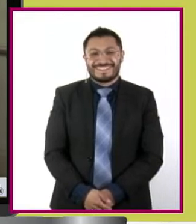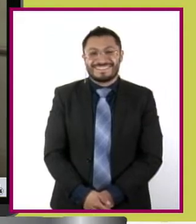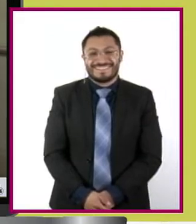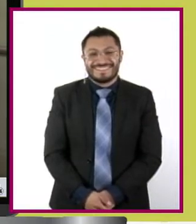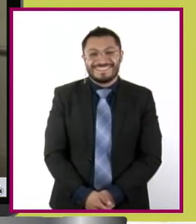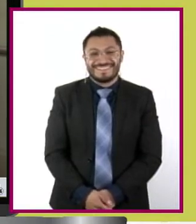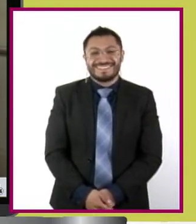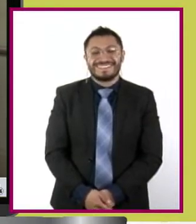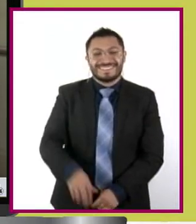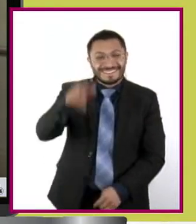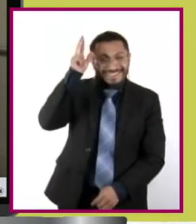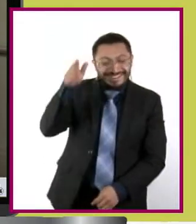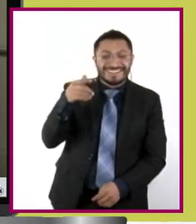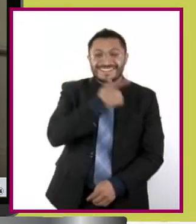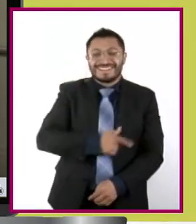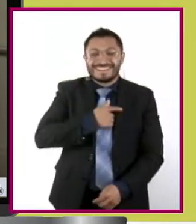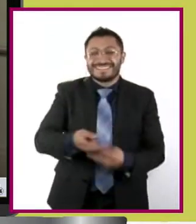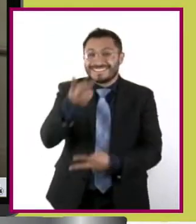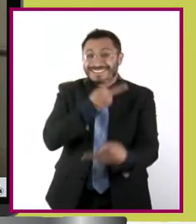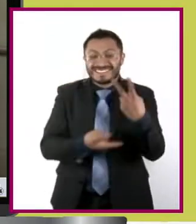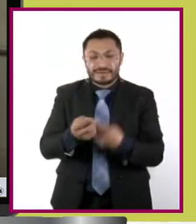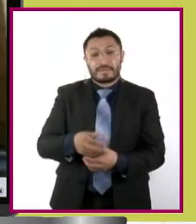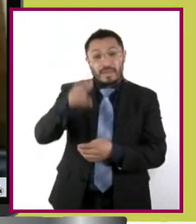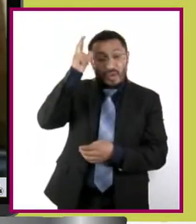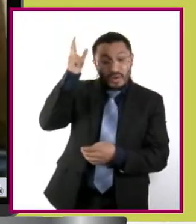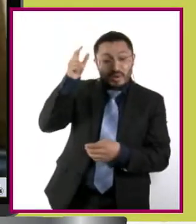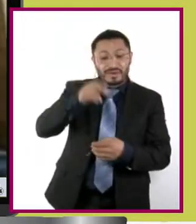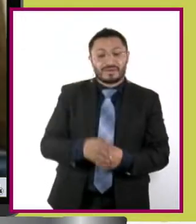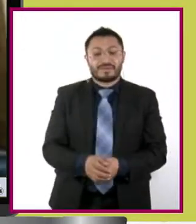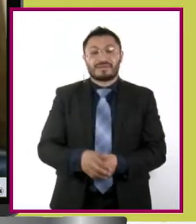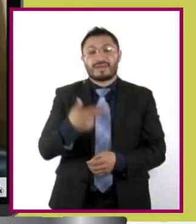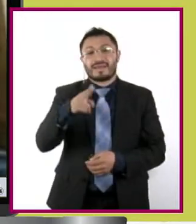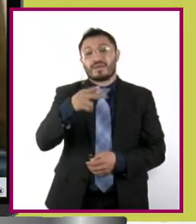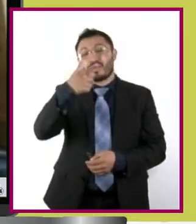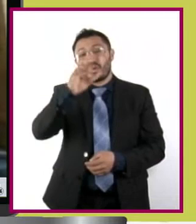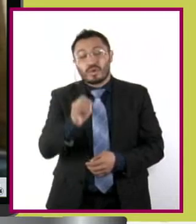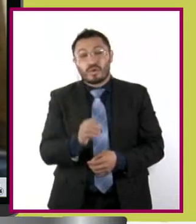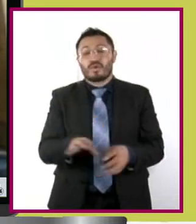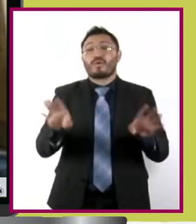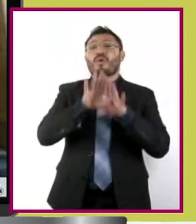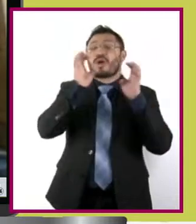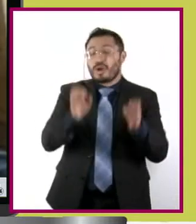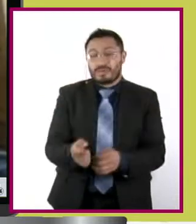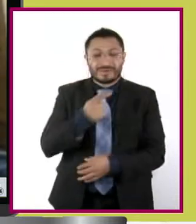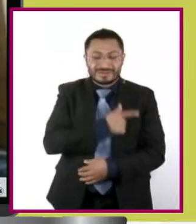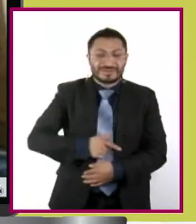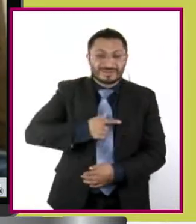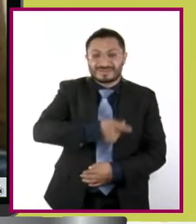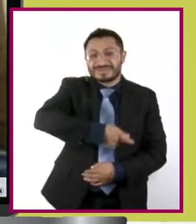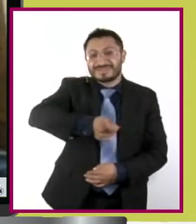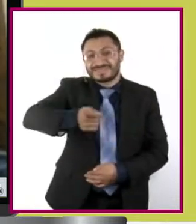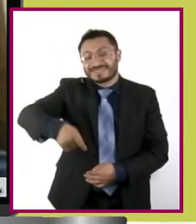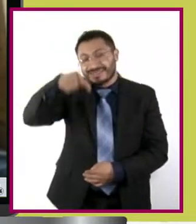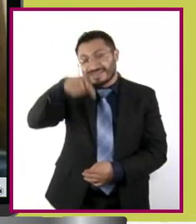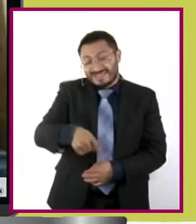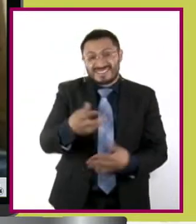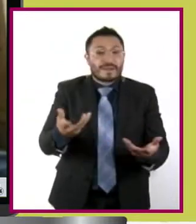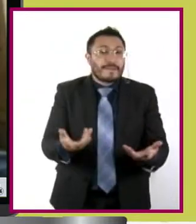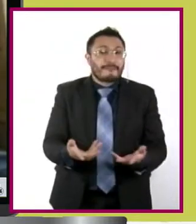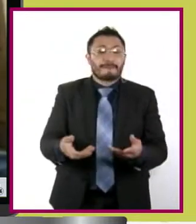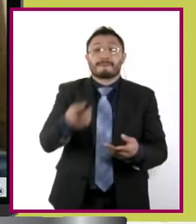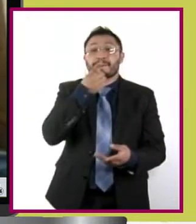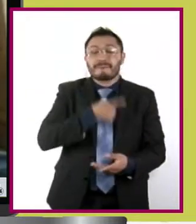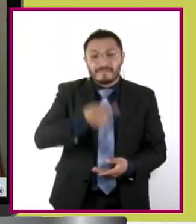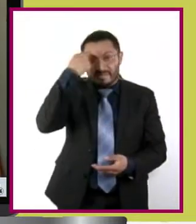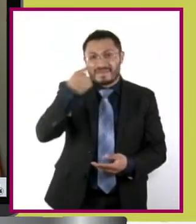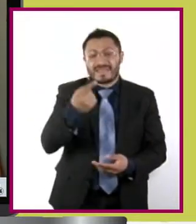Hola Hilda, es un gusto tenerte aquí con nosotros. Hola. Hugo, Viviana, ¿cómo están? Me da mucho gusto estar con ustedes aquí en el programa. Cuéntenme